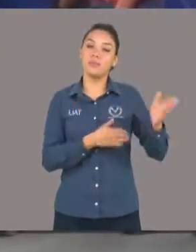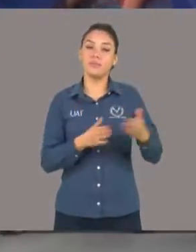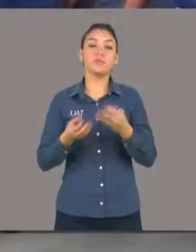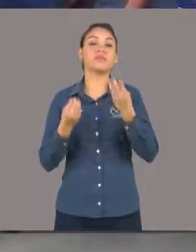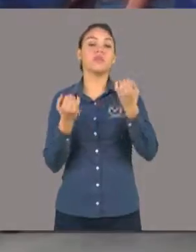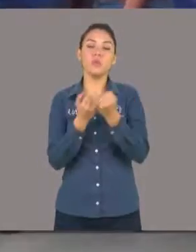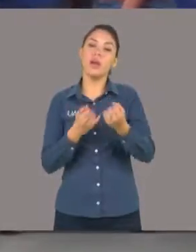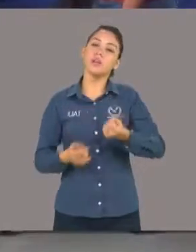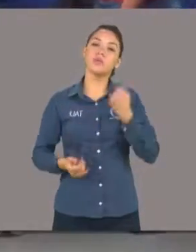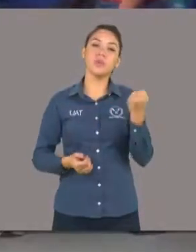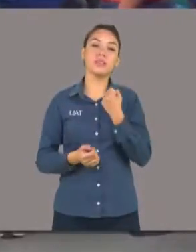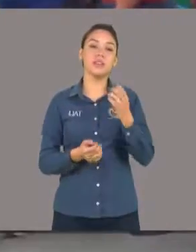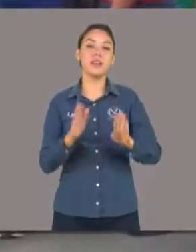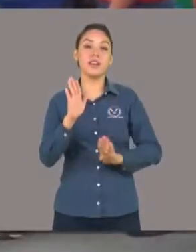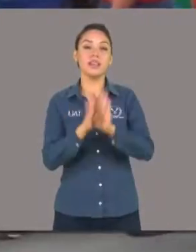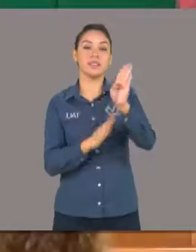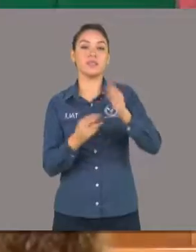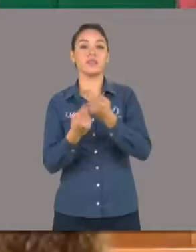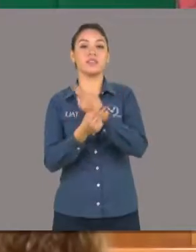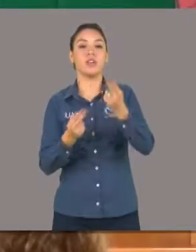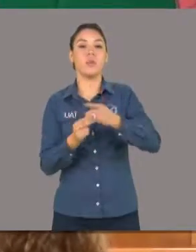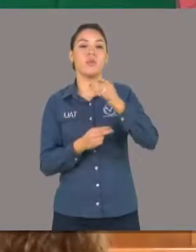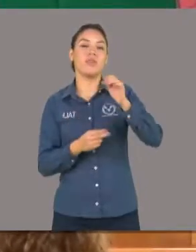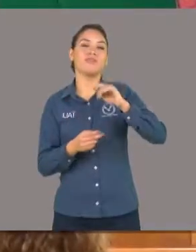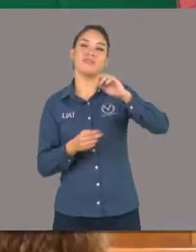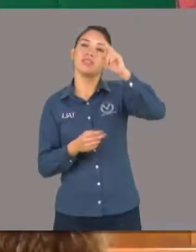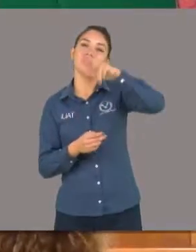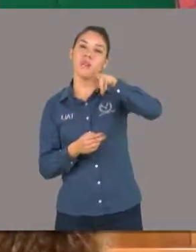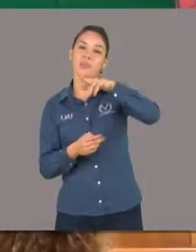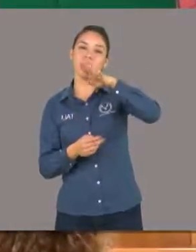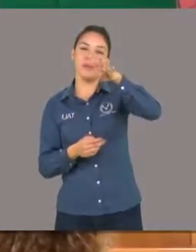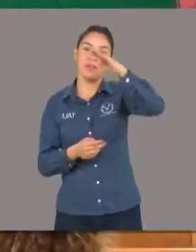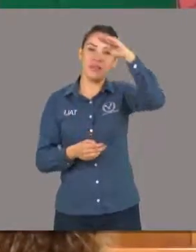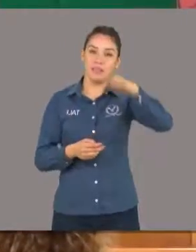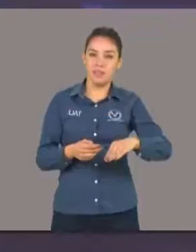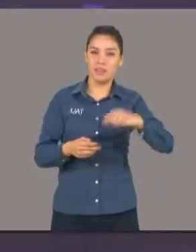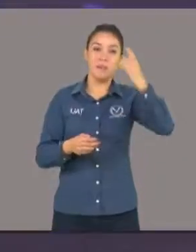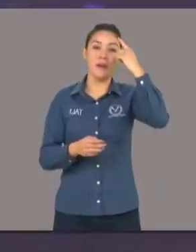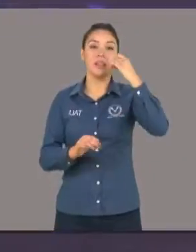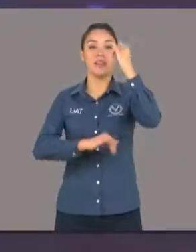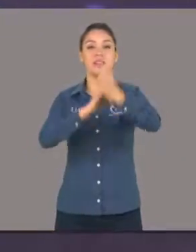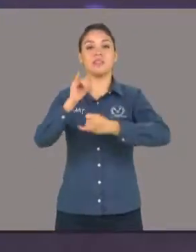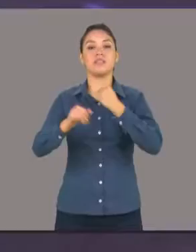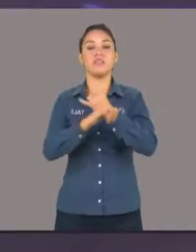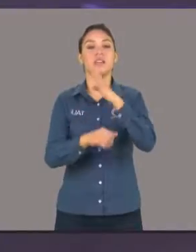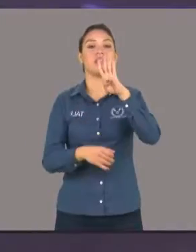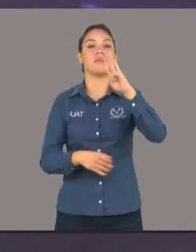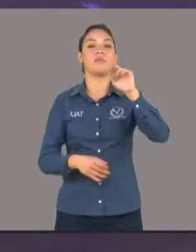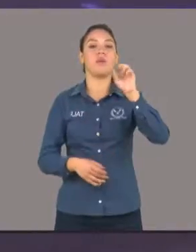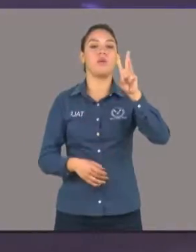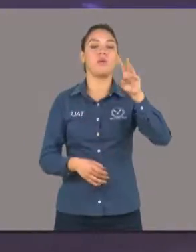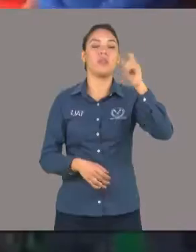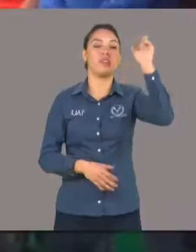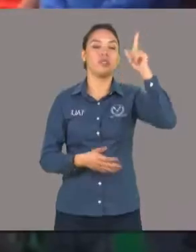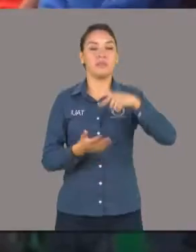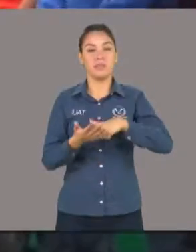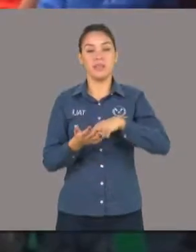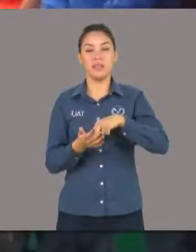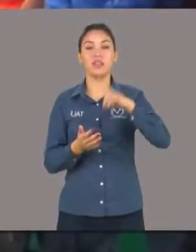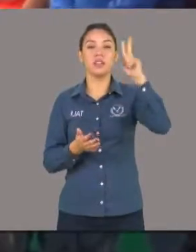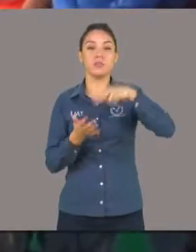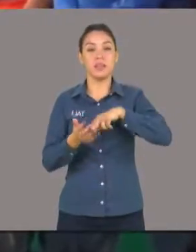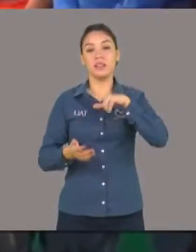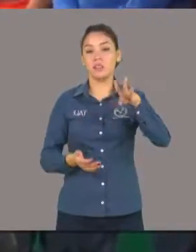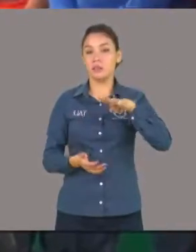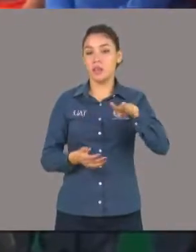Por otro lado, les deseamos éxito a los jóvenes universitarios menores de 19 años que participarán en el Internacional Bowl 2019, como ya lo